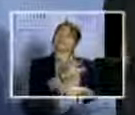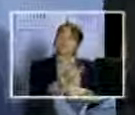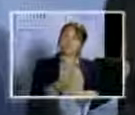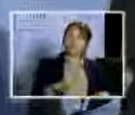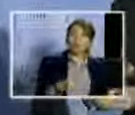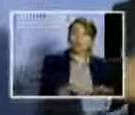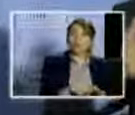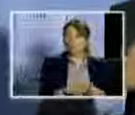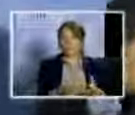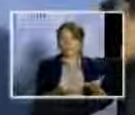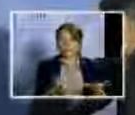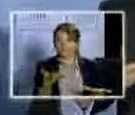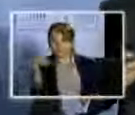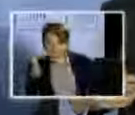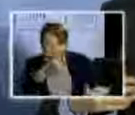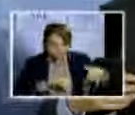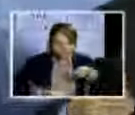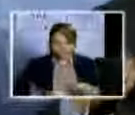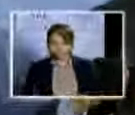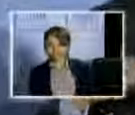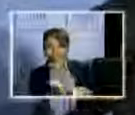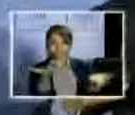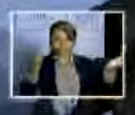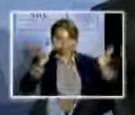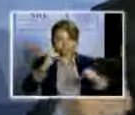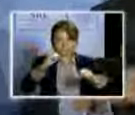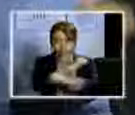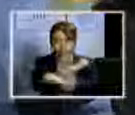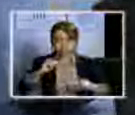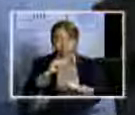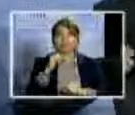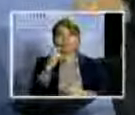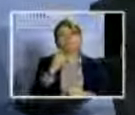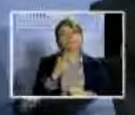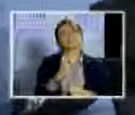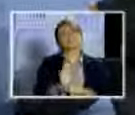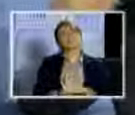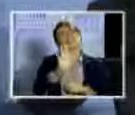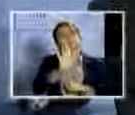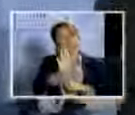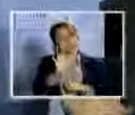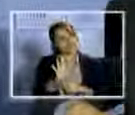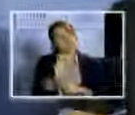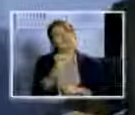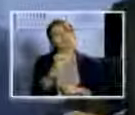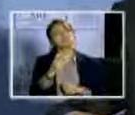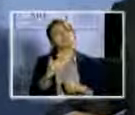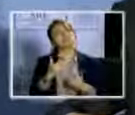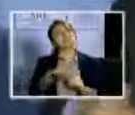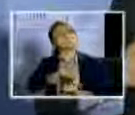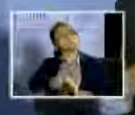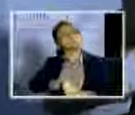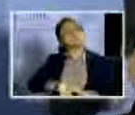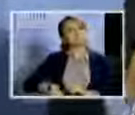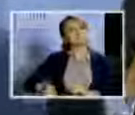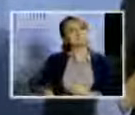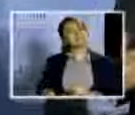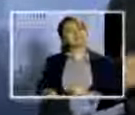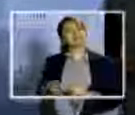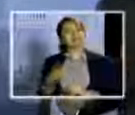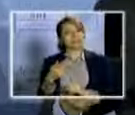rescatar una agenda que la posguerra fría parecía haber colocado en segundo o en tercer plano. Pero también